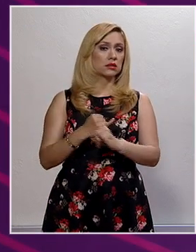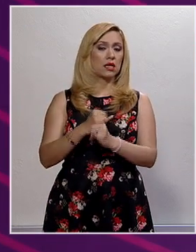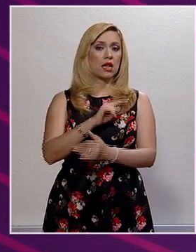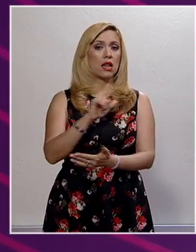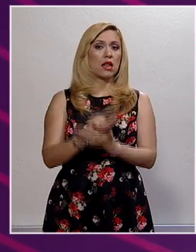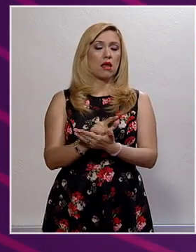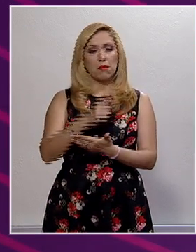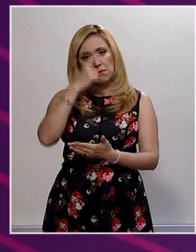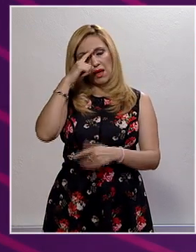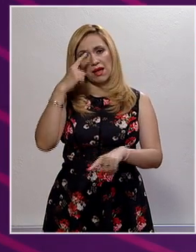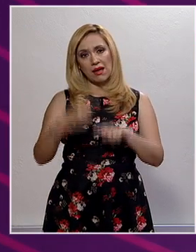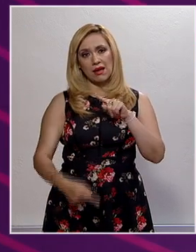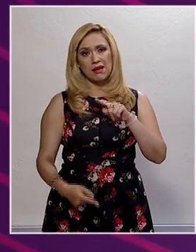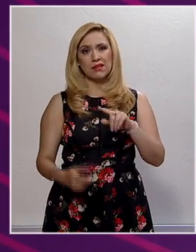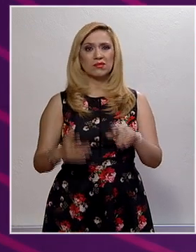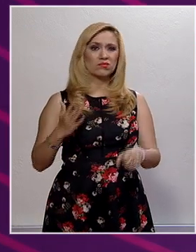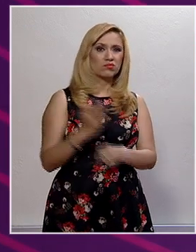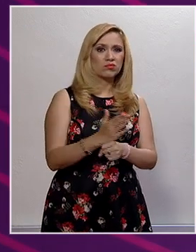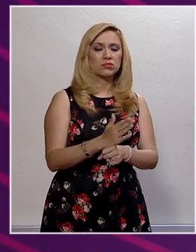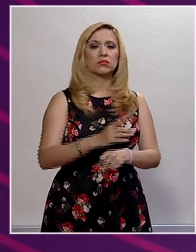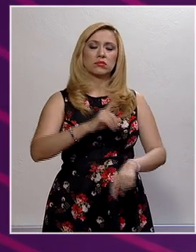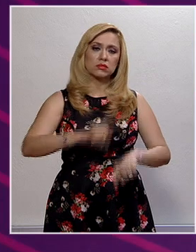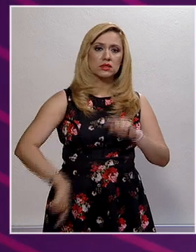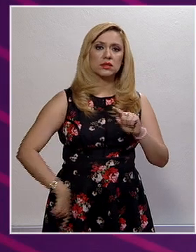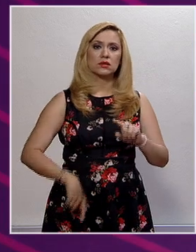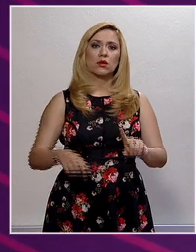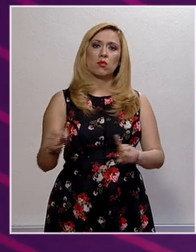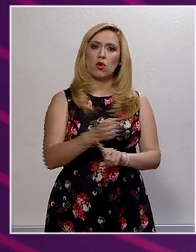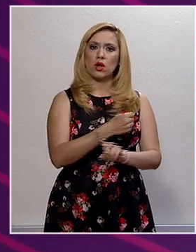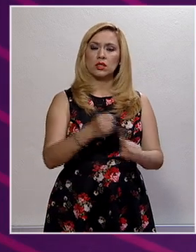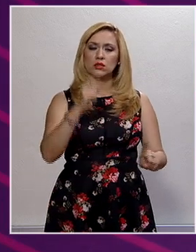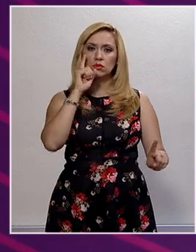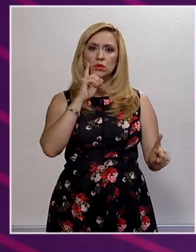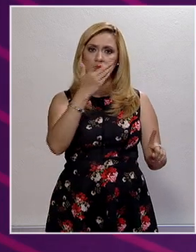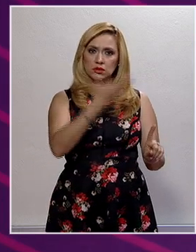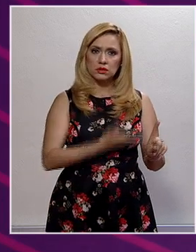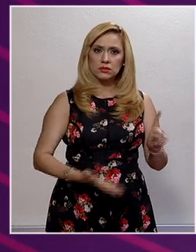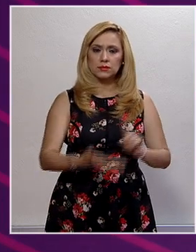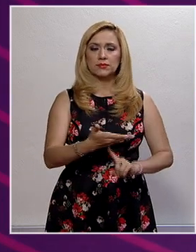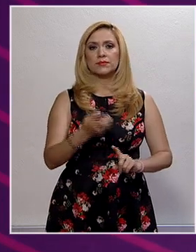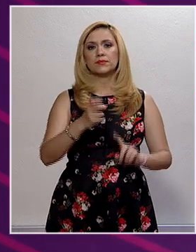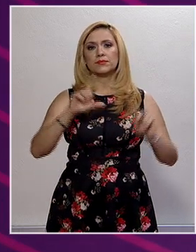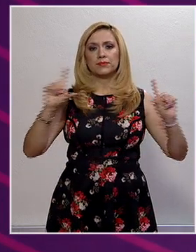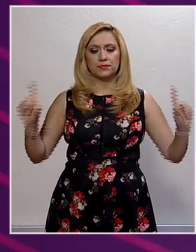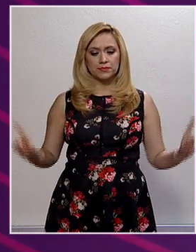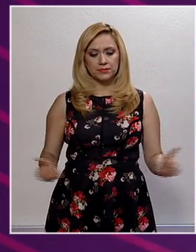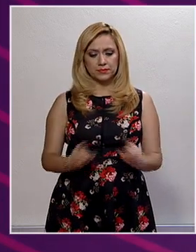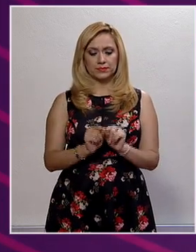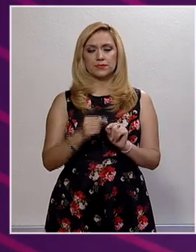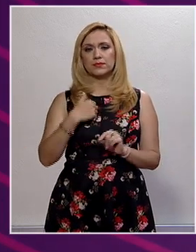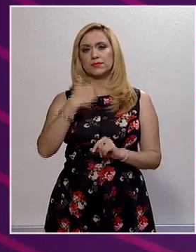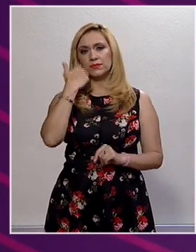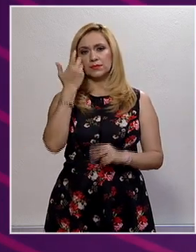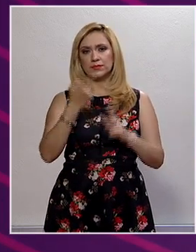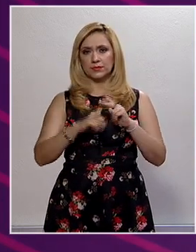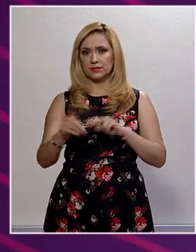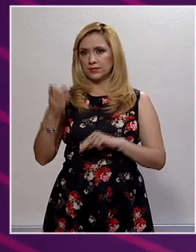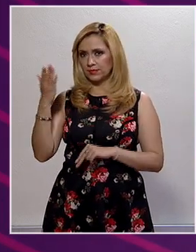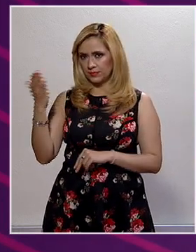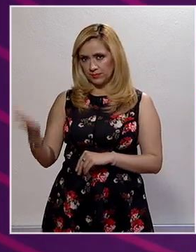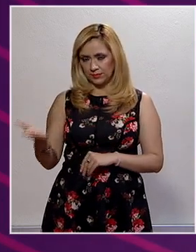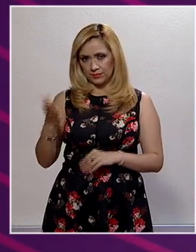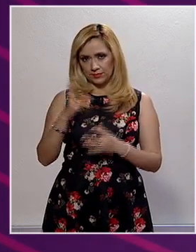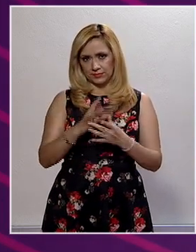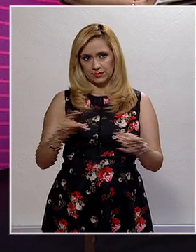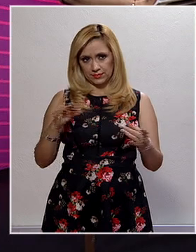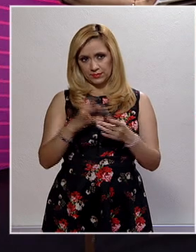para prevenir, sancionar y erradicar la violencia de género. Bueno, con este breve introducción quisiera empezar contigo, Cecil,